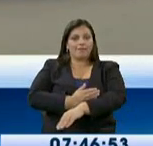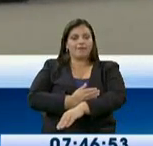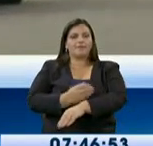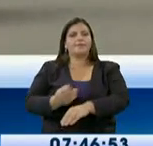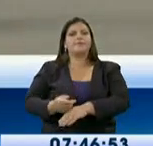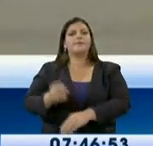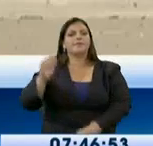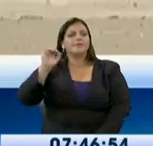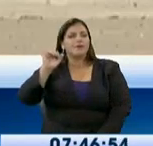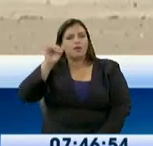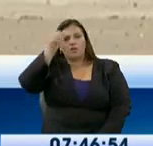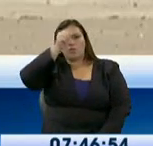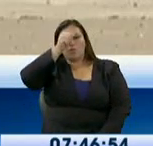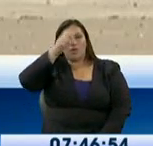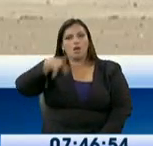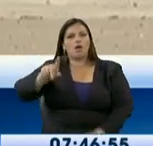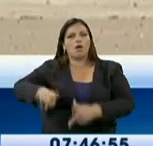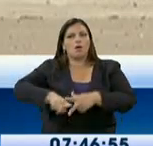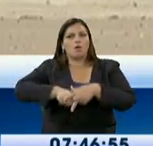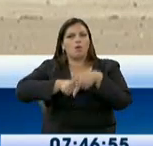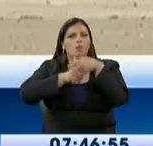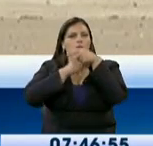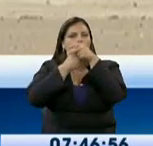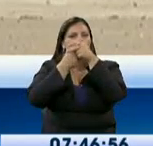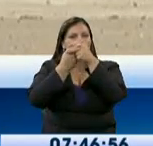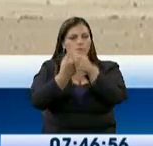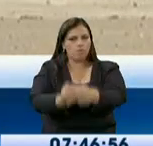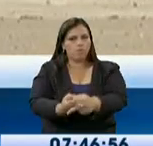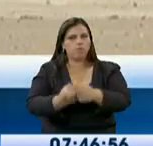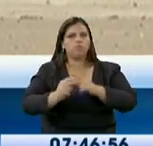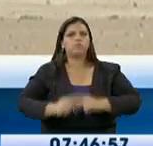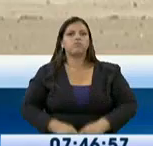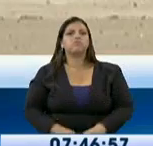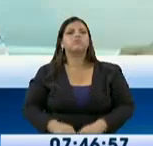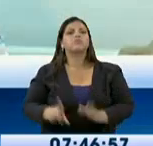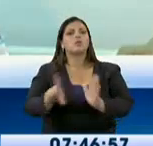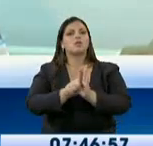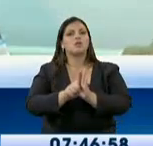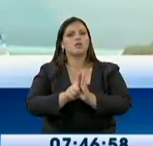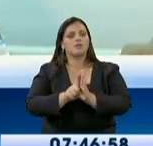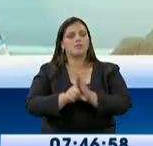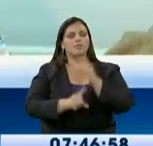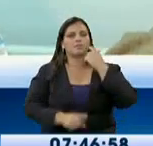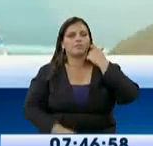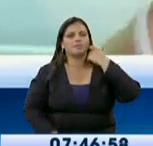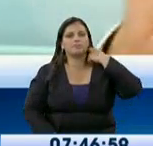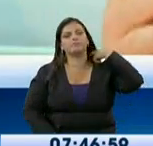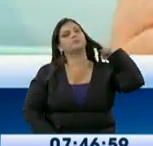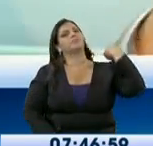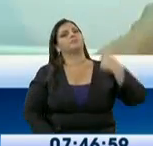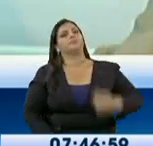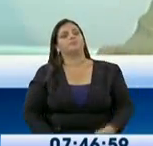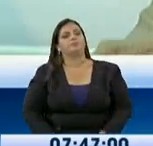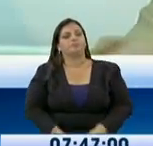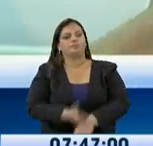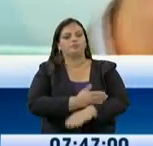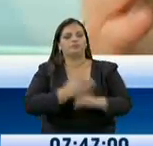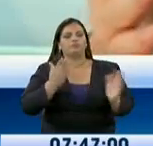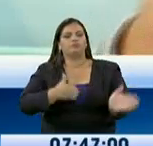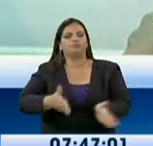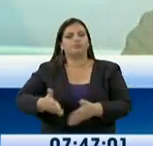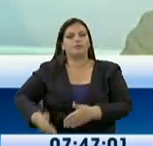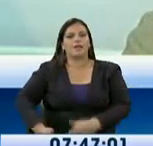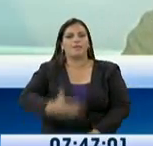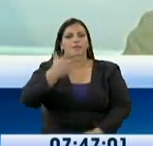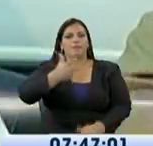velocidad emitirán la información para que se multe a aquellos que no cumplan con esta disposición. Hemos dividido, por decirlo así, en tres